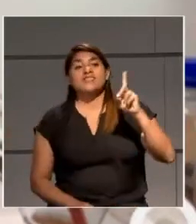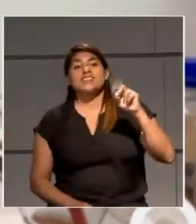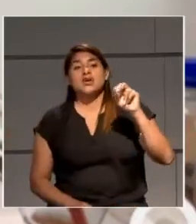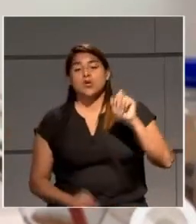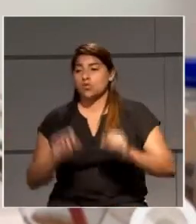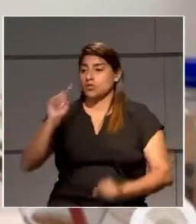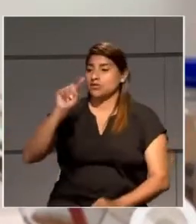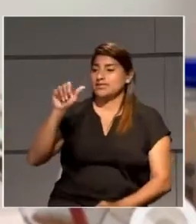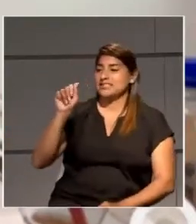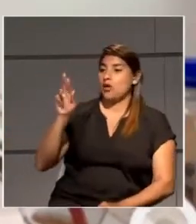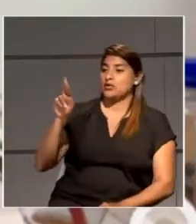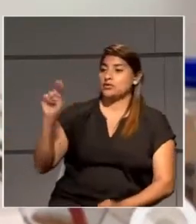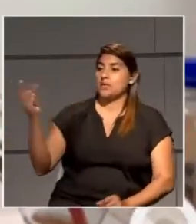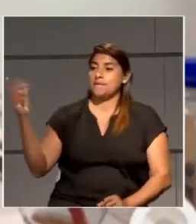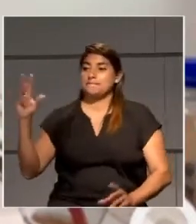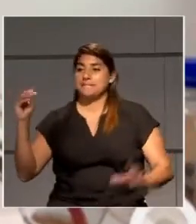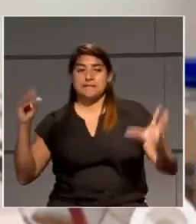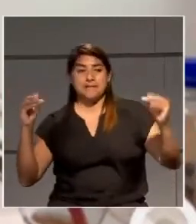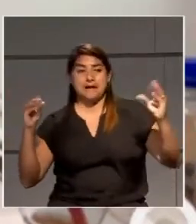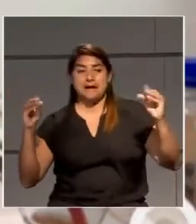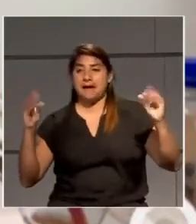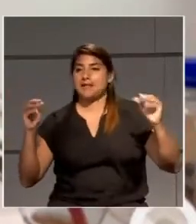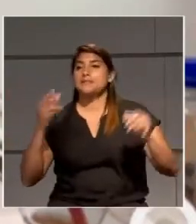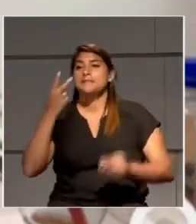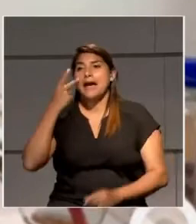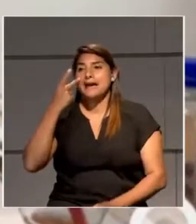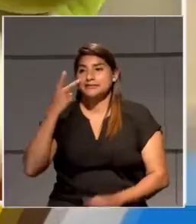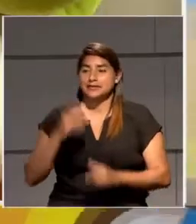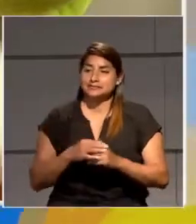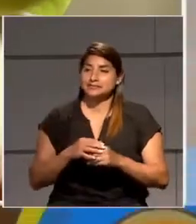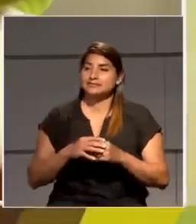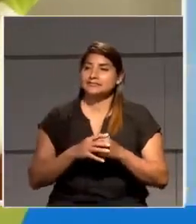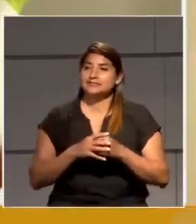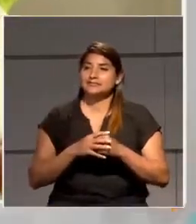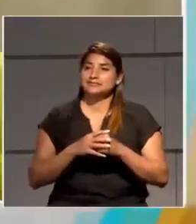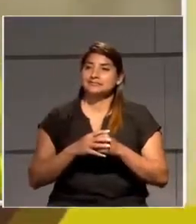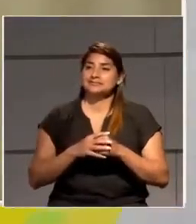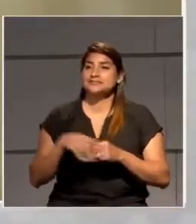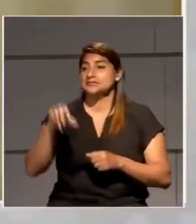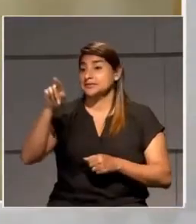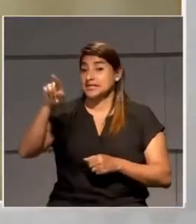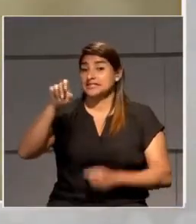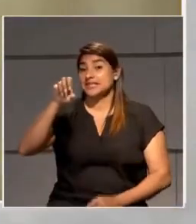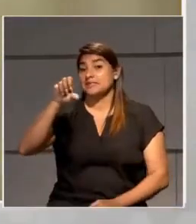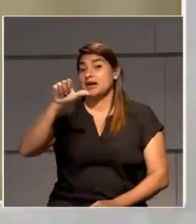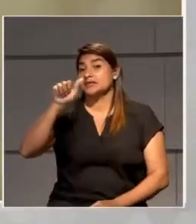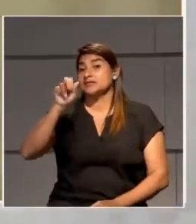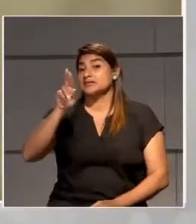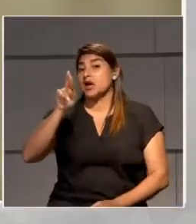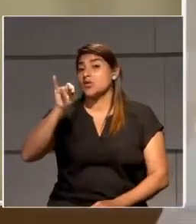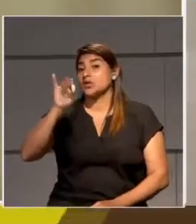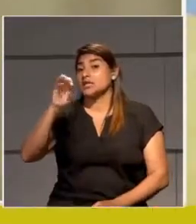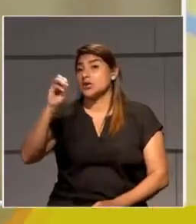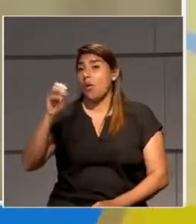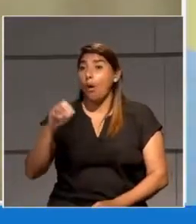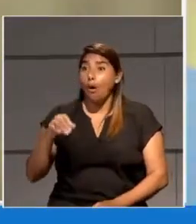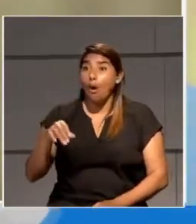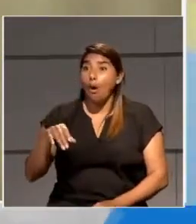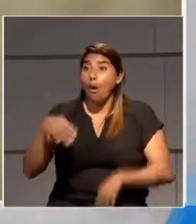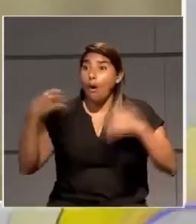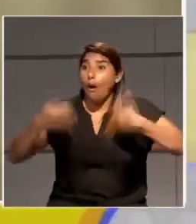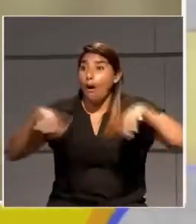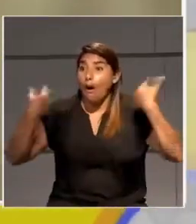¡Saurio! ¡Exactamente! ¡Vean a Saurio! Aquí está Saurio. ¡Vea!